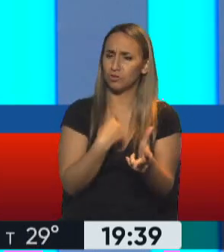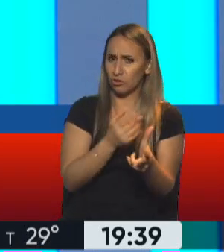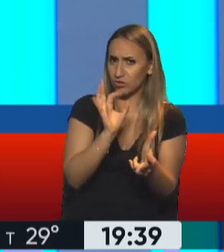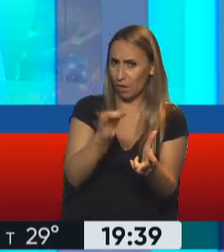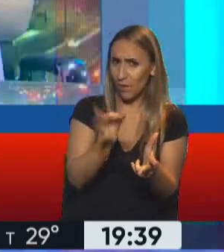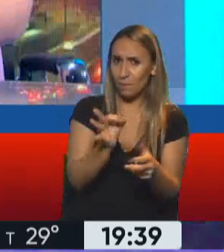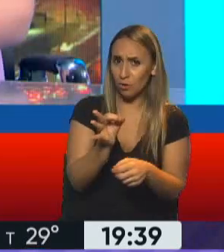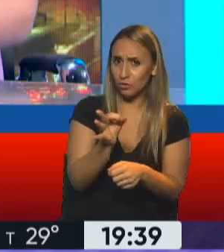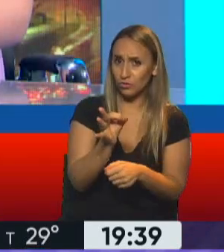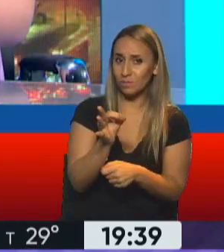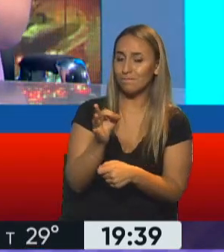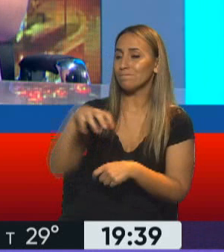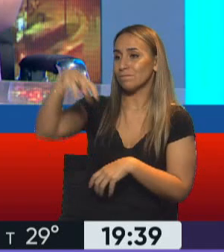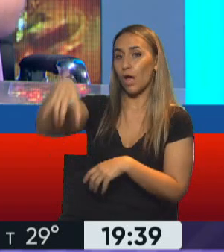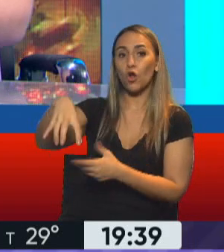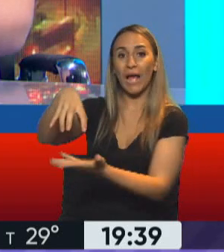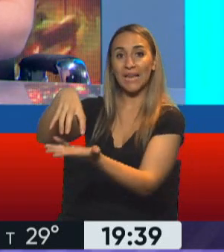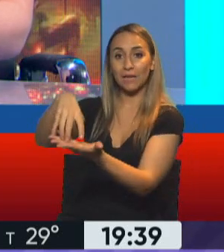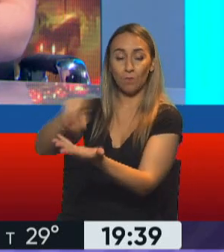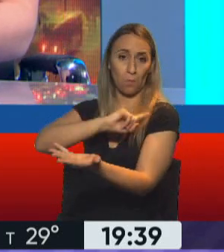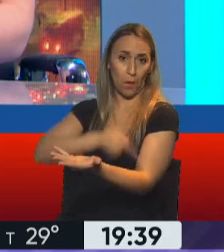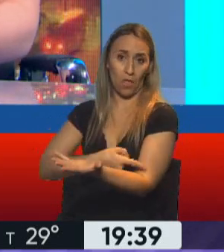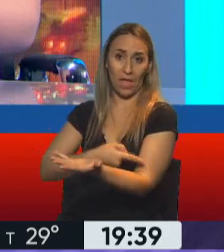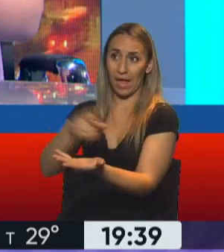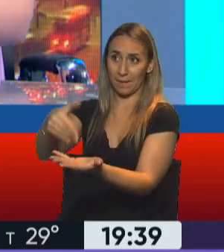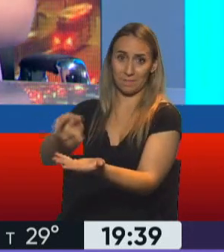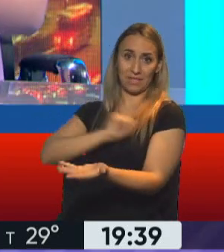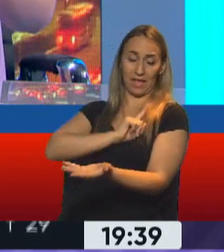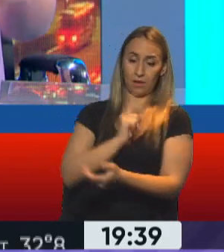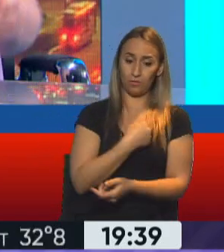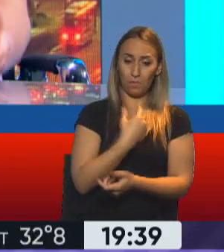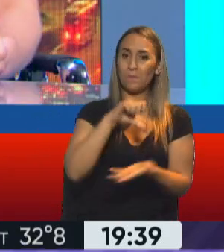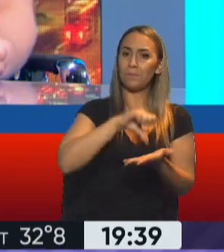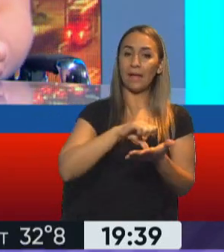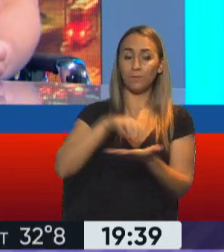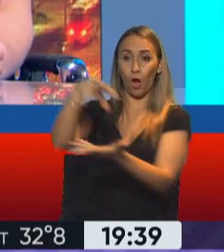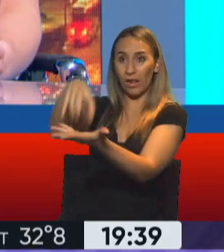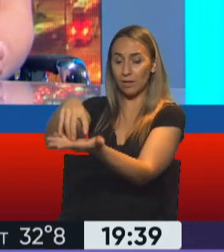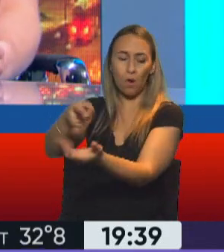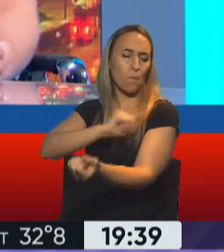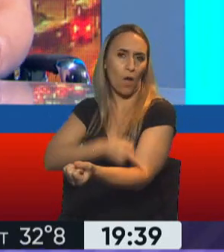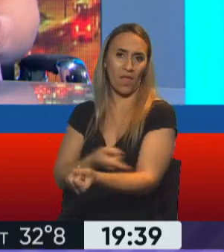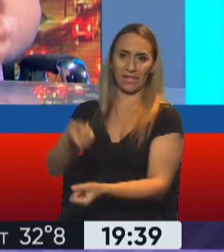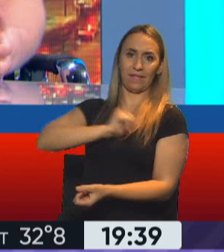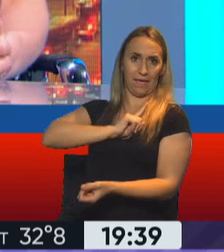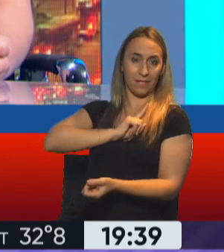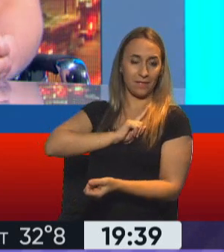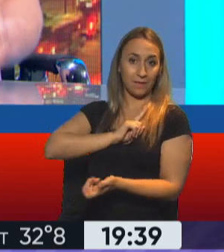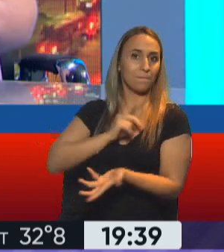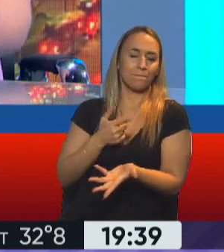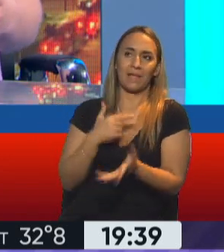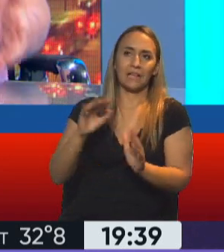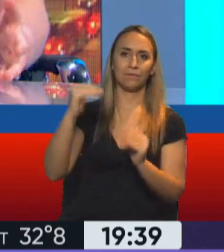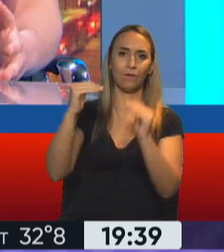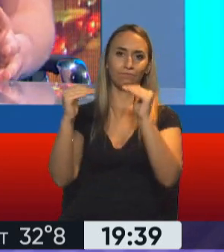ante un organismo que tiene más poder que nosotros como país, es una negociación en términos y condiciones